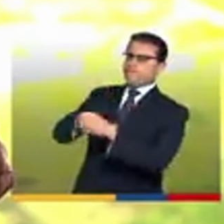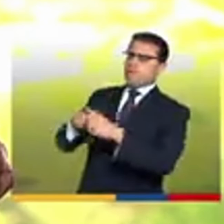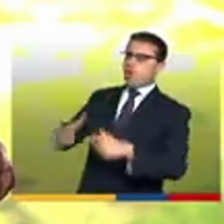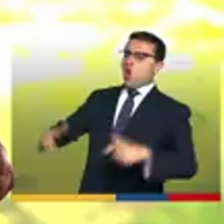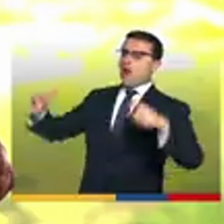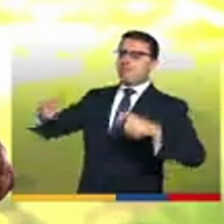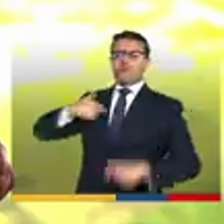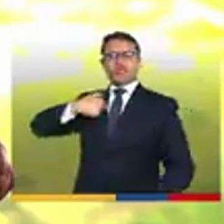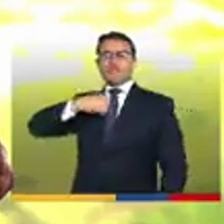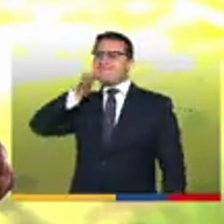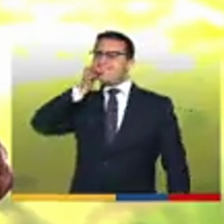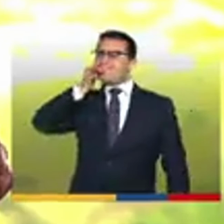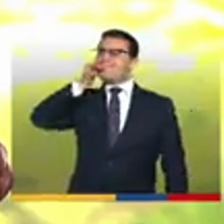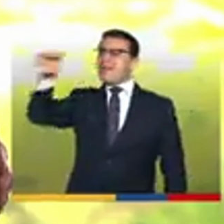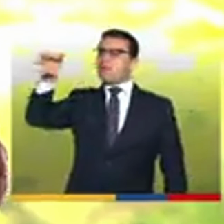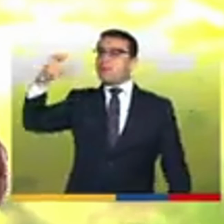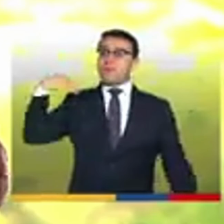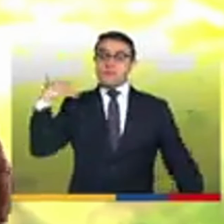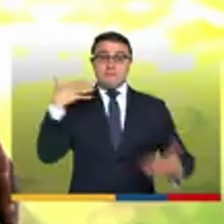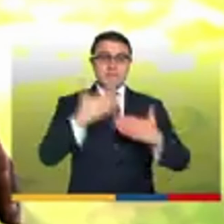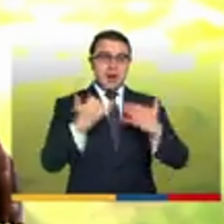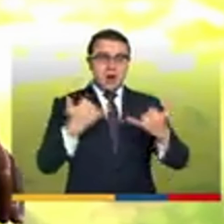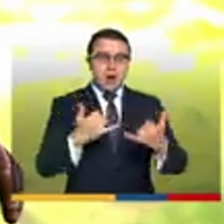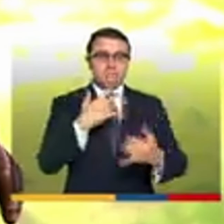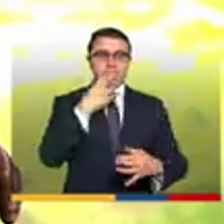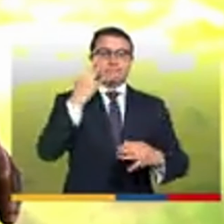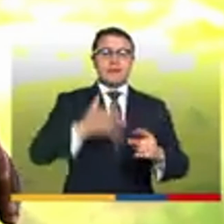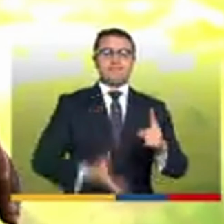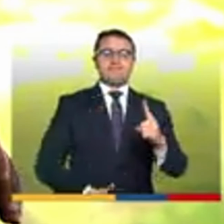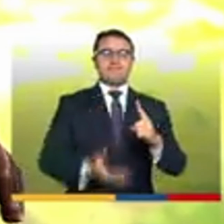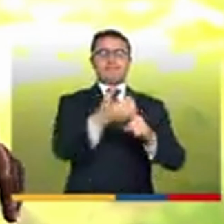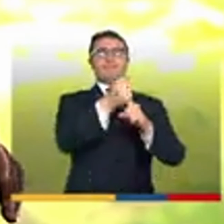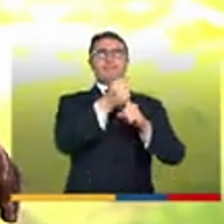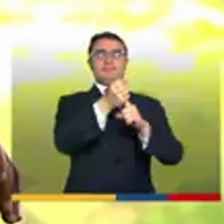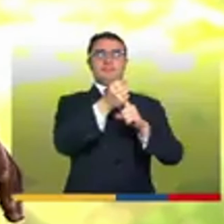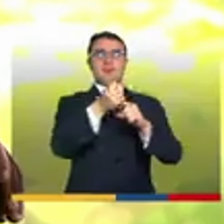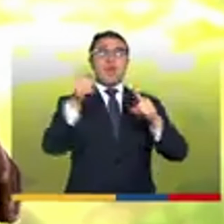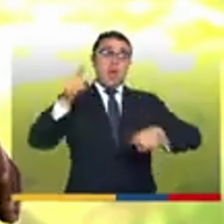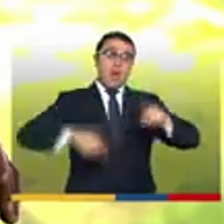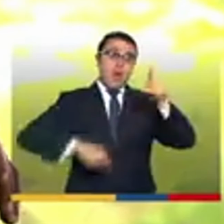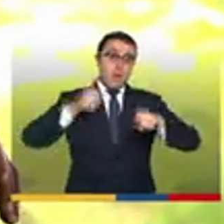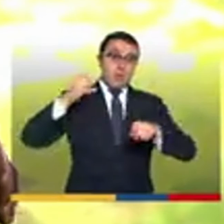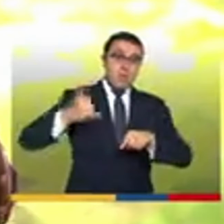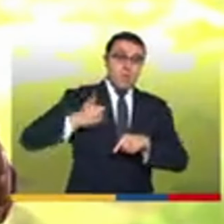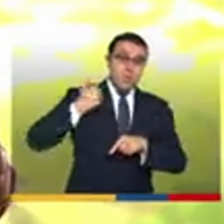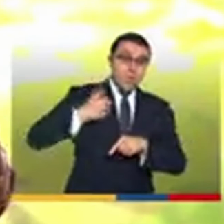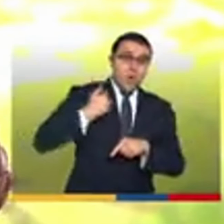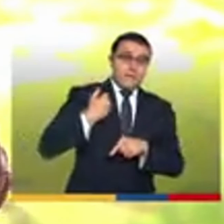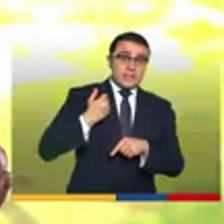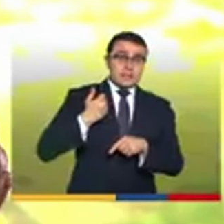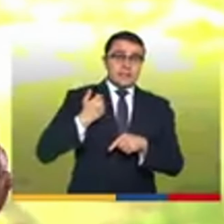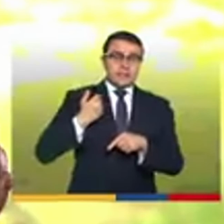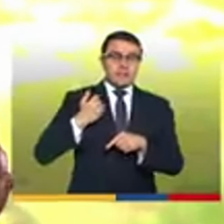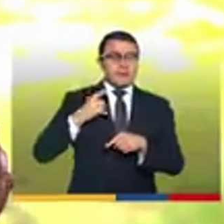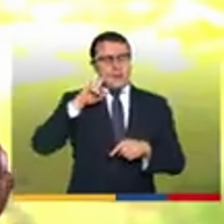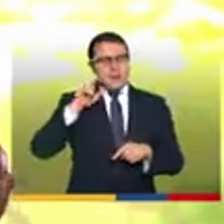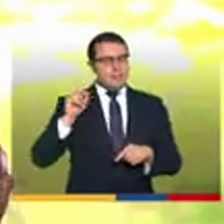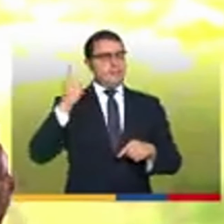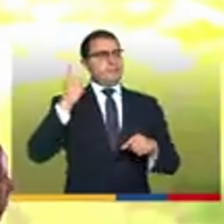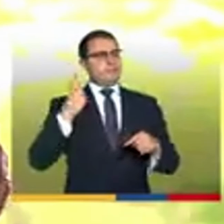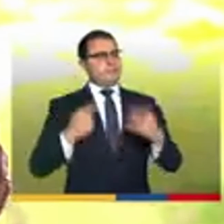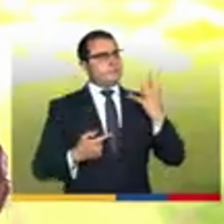Convivir. Aparece. Para algunos, los jóvenes, es la primera vez que